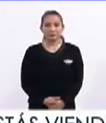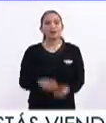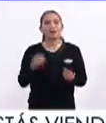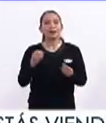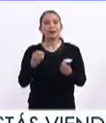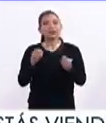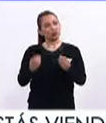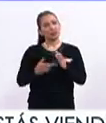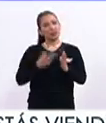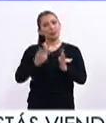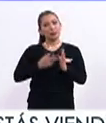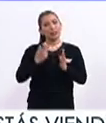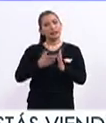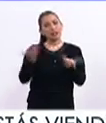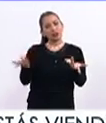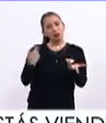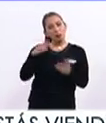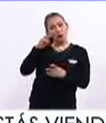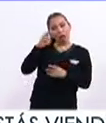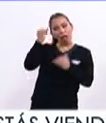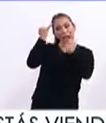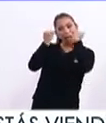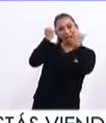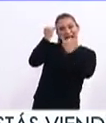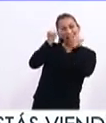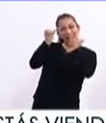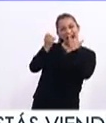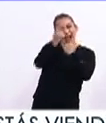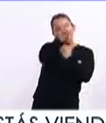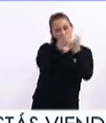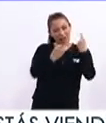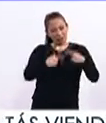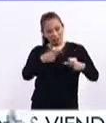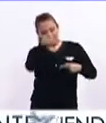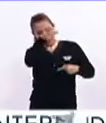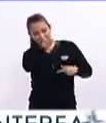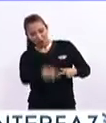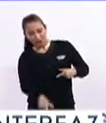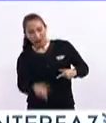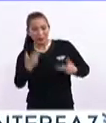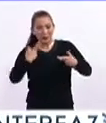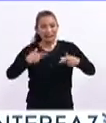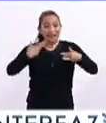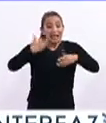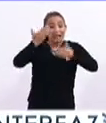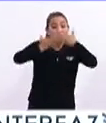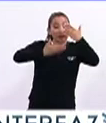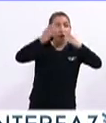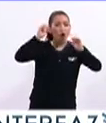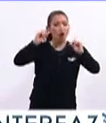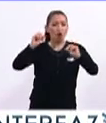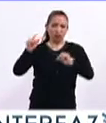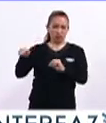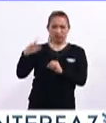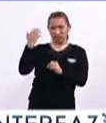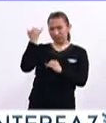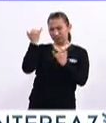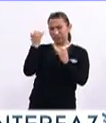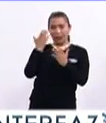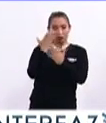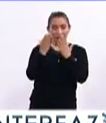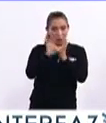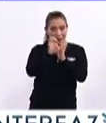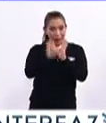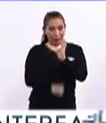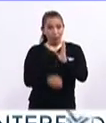Muchas veces mitificamos lo que ciertas personalidades, ciertos creativos estudiaron o no estudiaron. Lo hemos visto, por